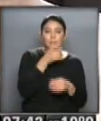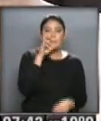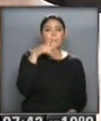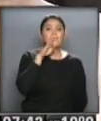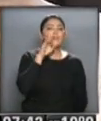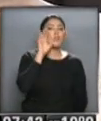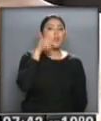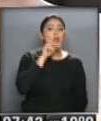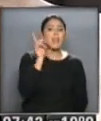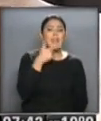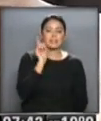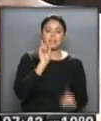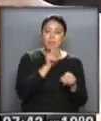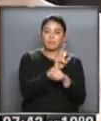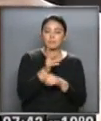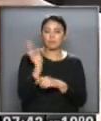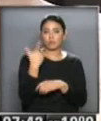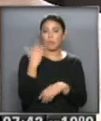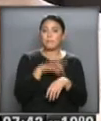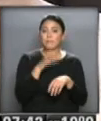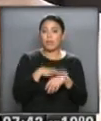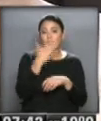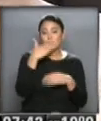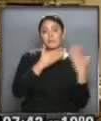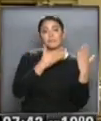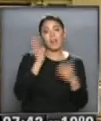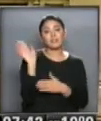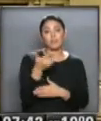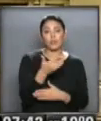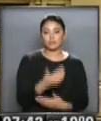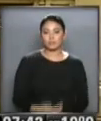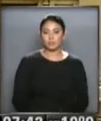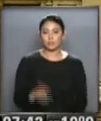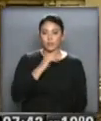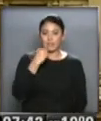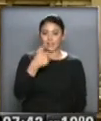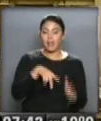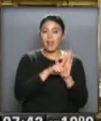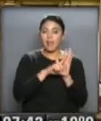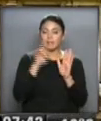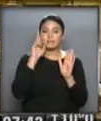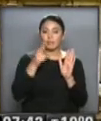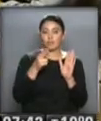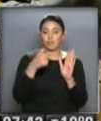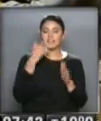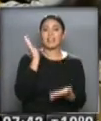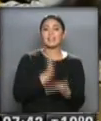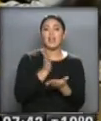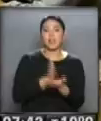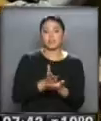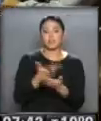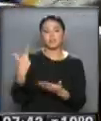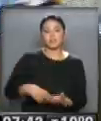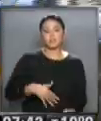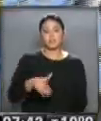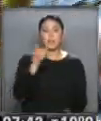que trabajamos en esto, con el consiguiente beneficio para todos. La ley reconoce el derecho a un tratamiento de fertilización a